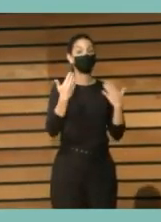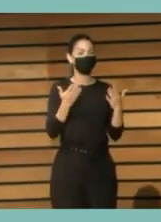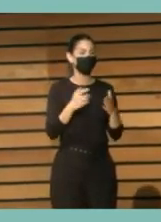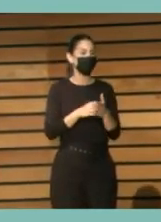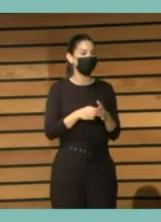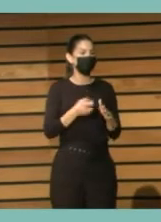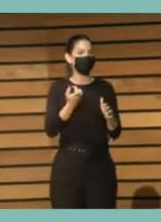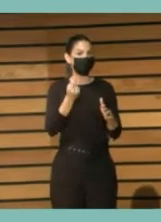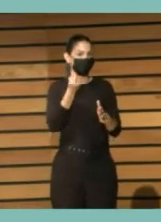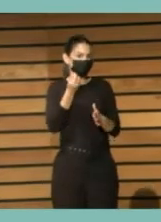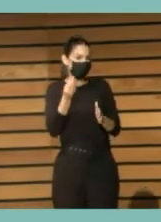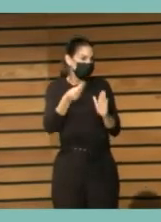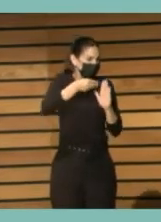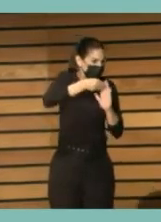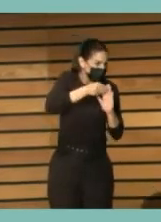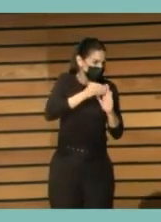cuñita